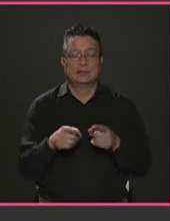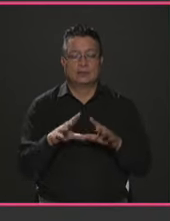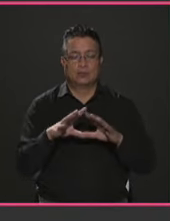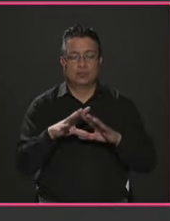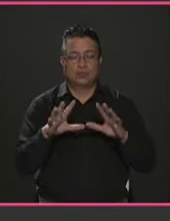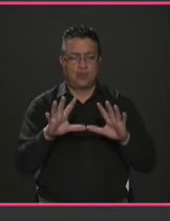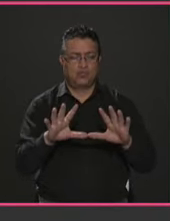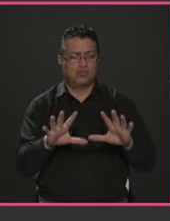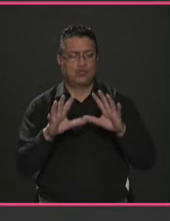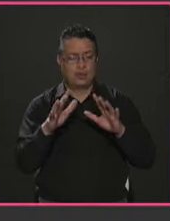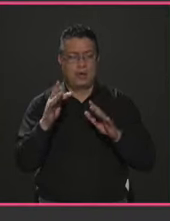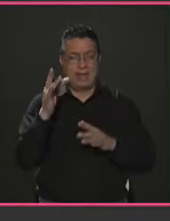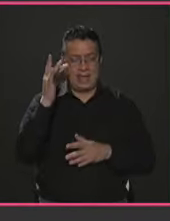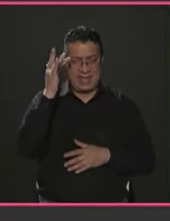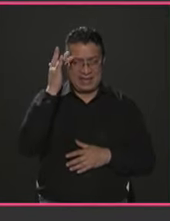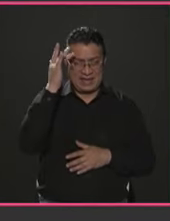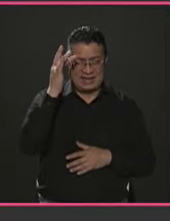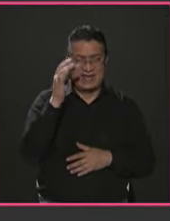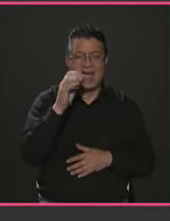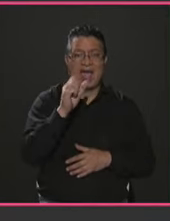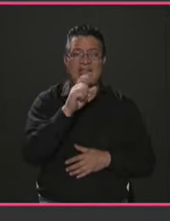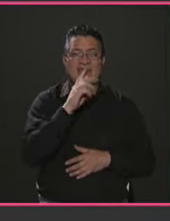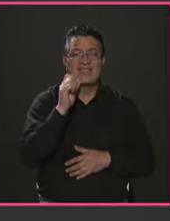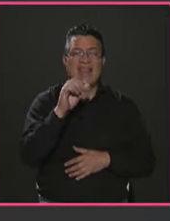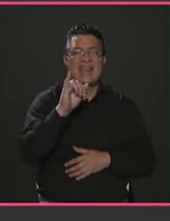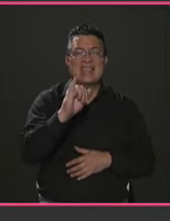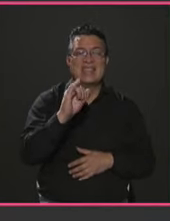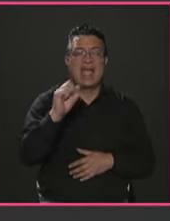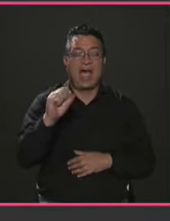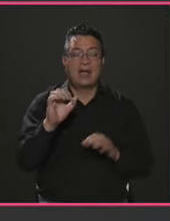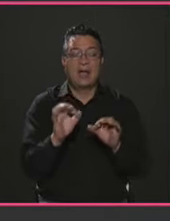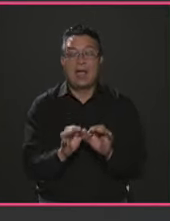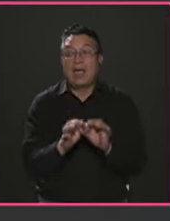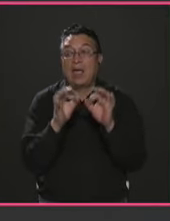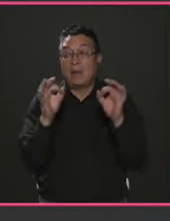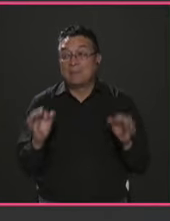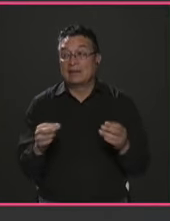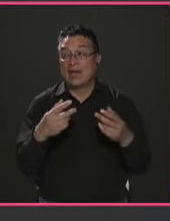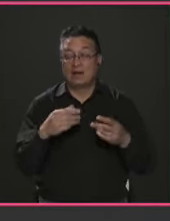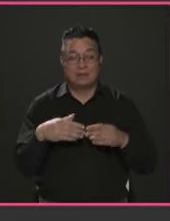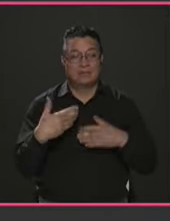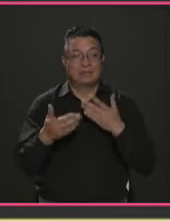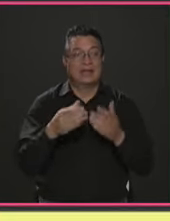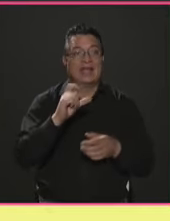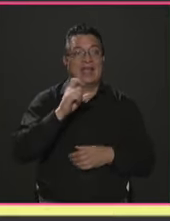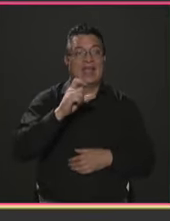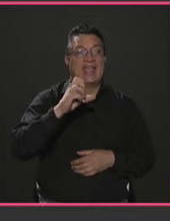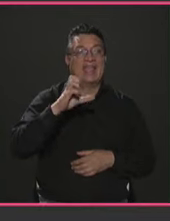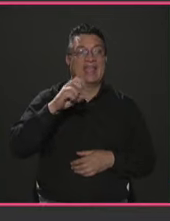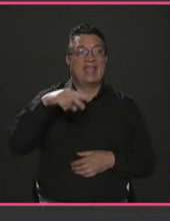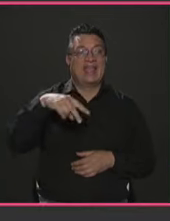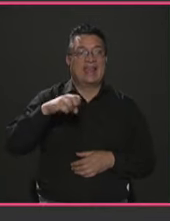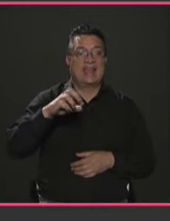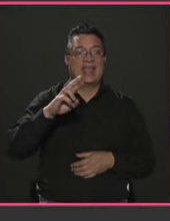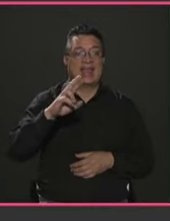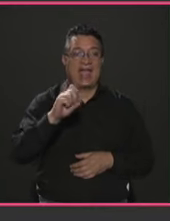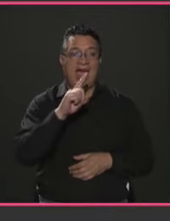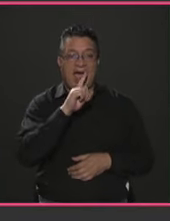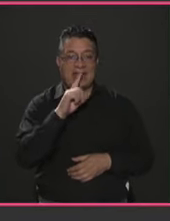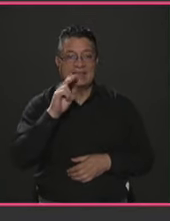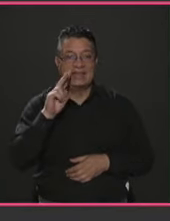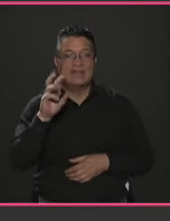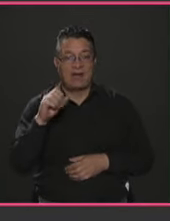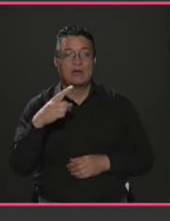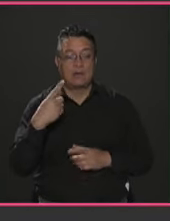maravilloso que es la Inteligencia artificial y en particular la generativa que ha tenido una explosión en los últimos